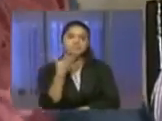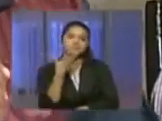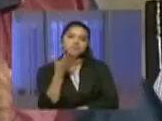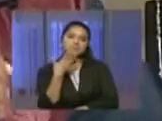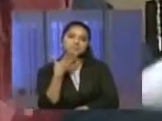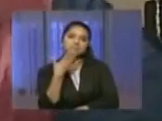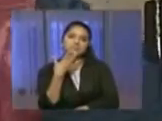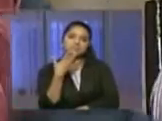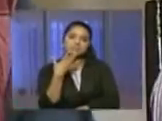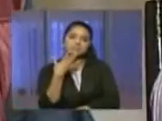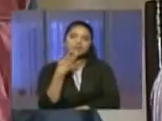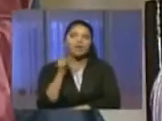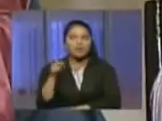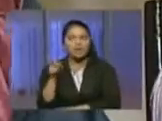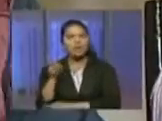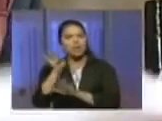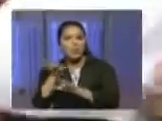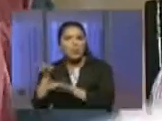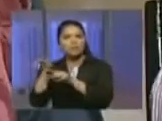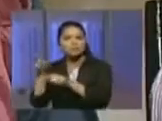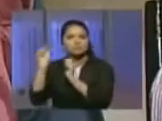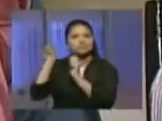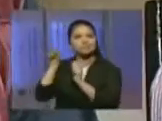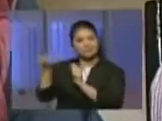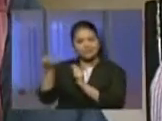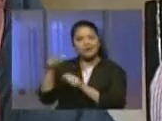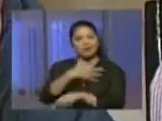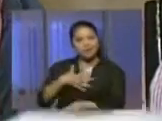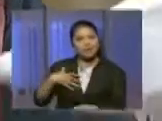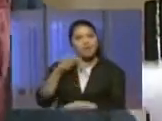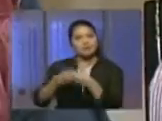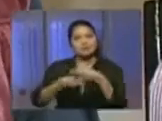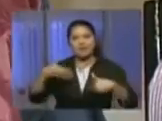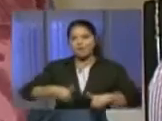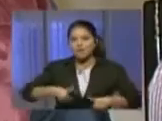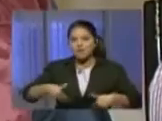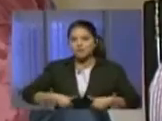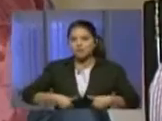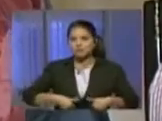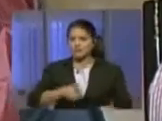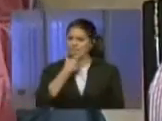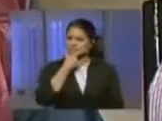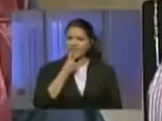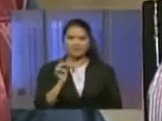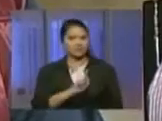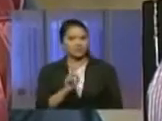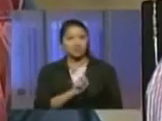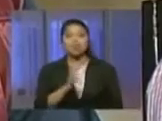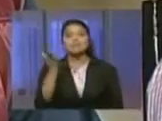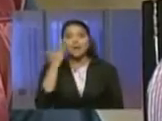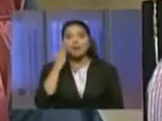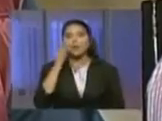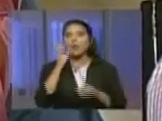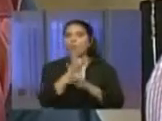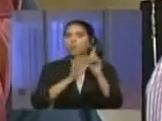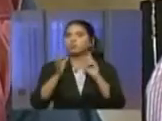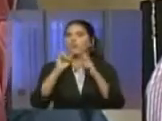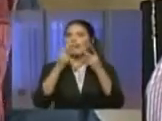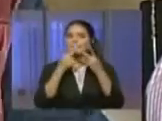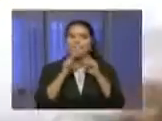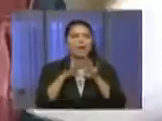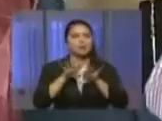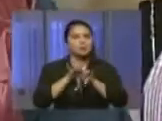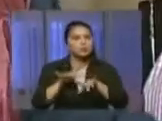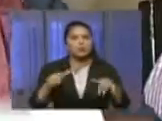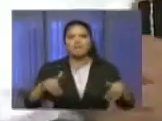lo que está en en las canchas los alrededores ese el trabajo que queremos hacer presidente y no ha sido fácil mantener la cultura de esp Usted sabe que ha sido un trabajo bastante fuerte lo